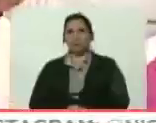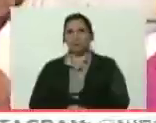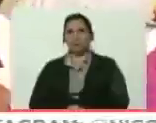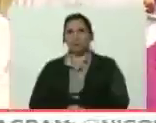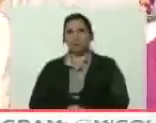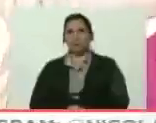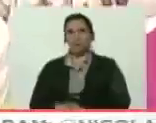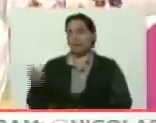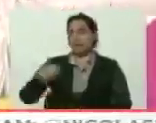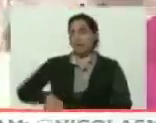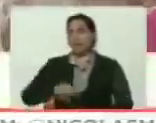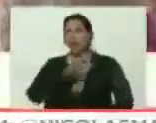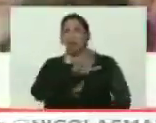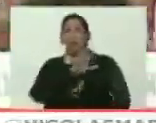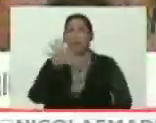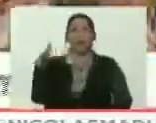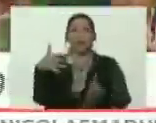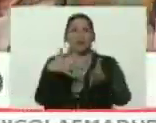Tenemos